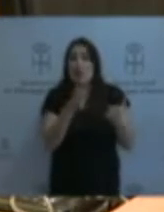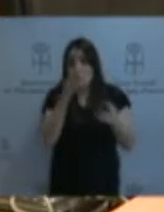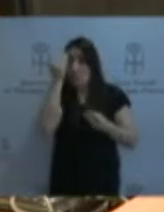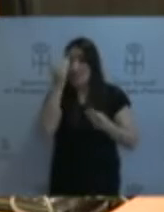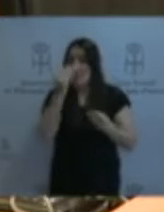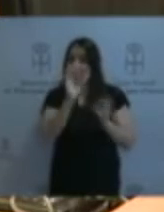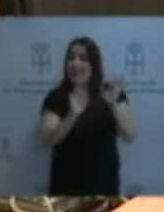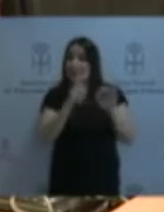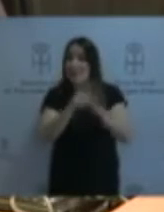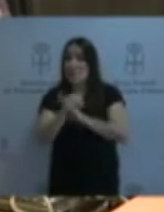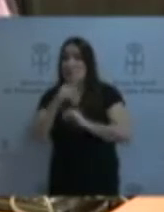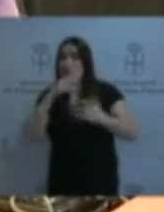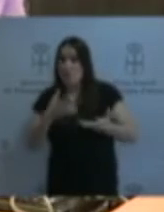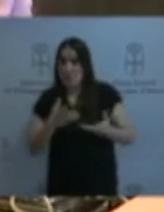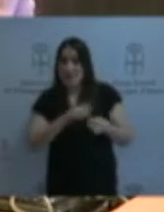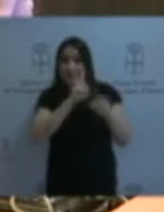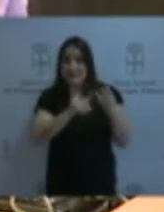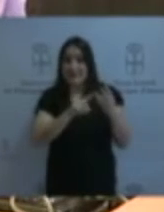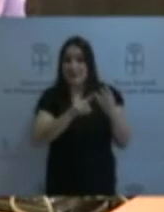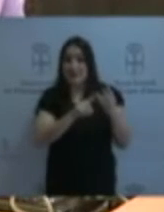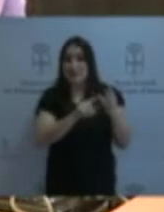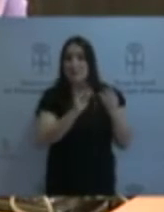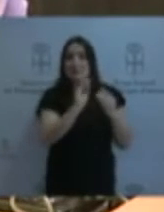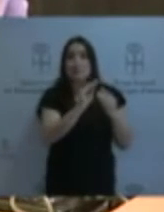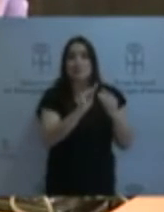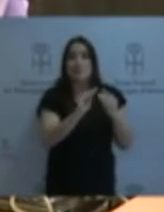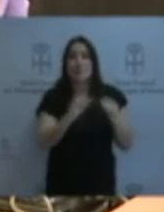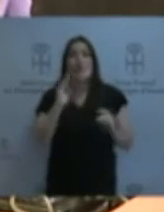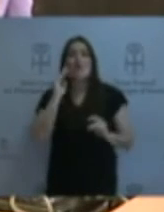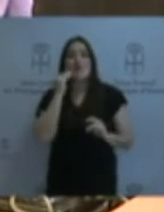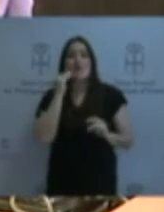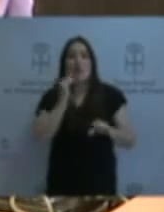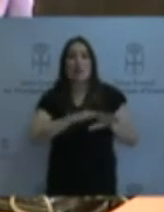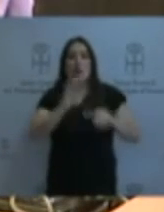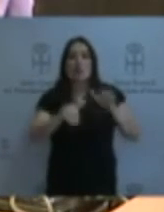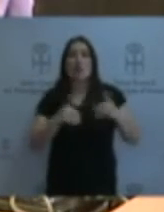las tasas de reposición? Y, finalmente, ¿en qué fechas se van a realizar las convocatorias? Gracias.